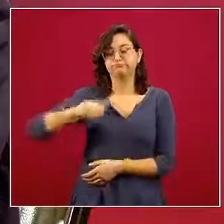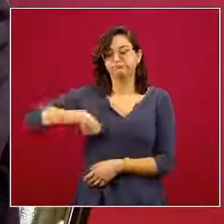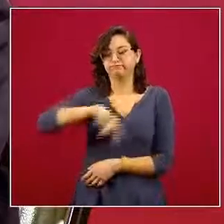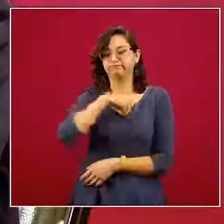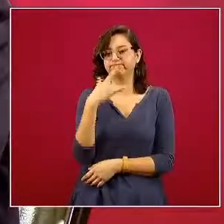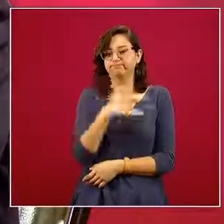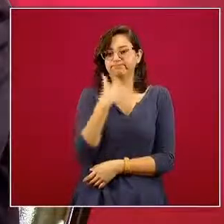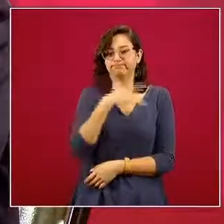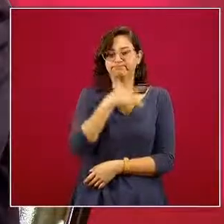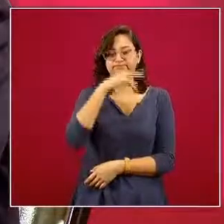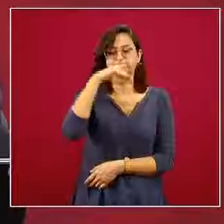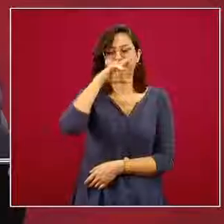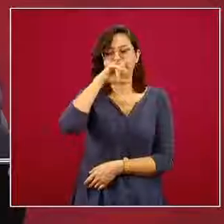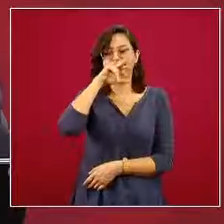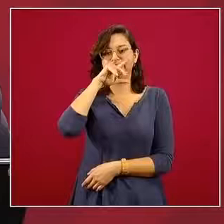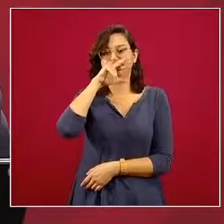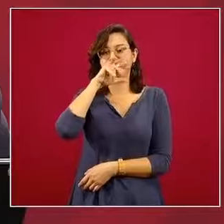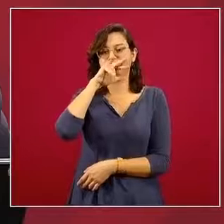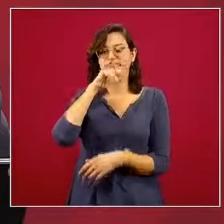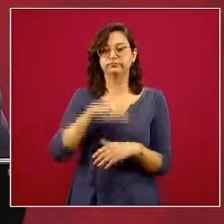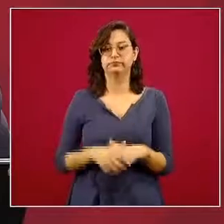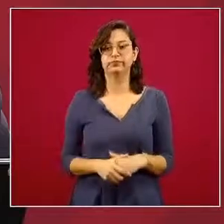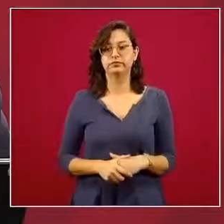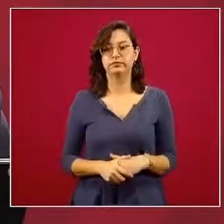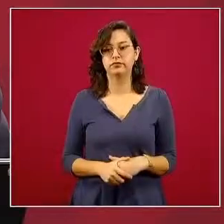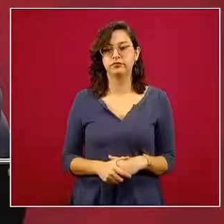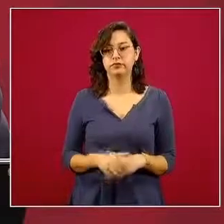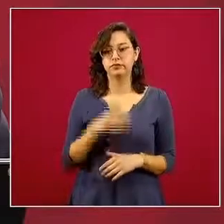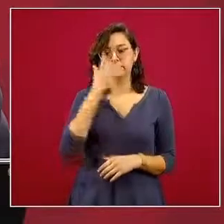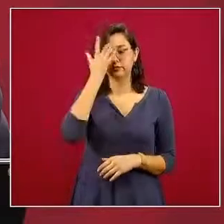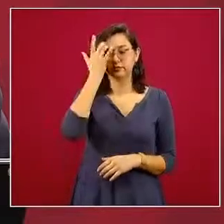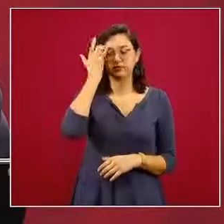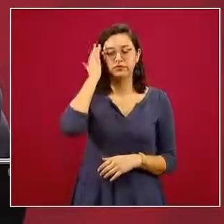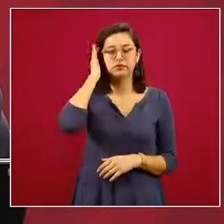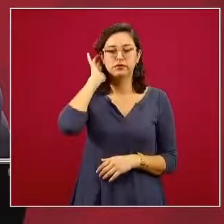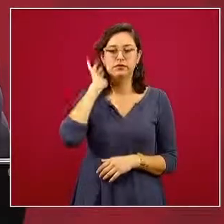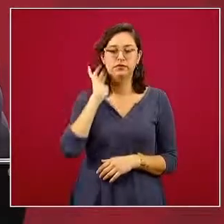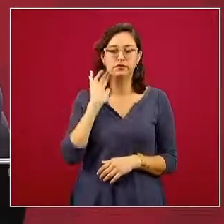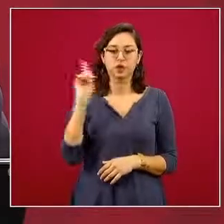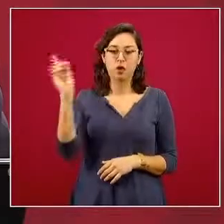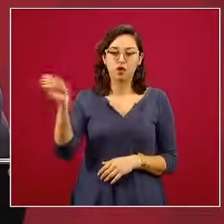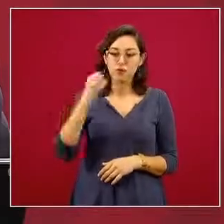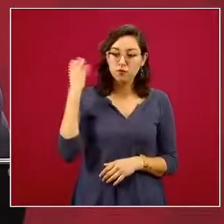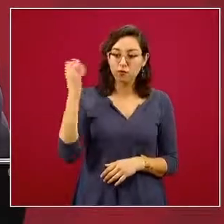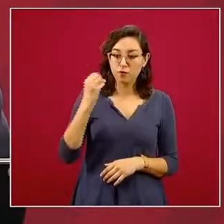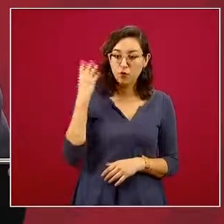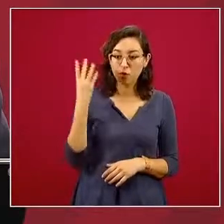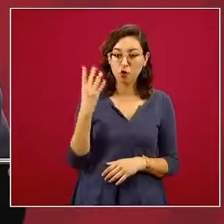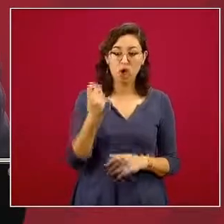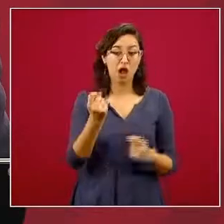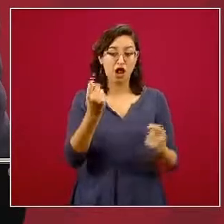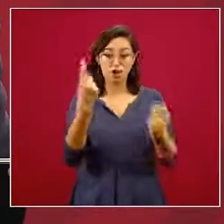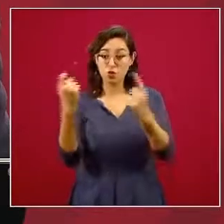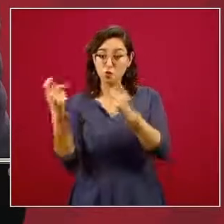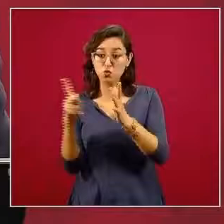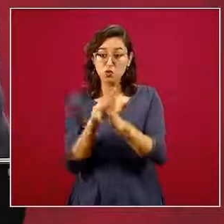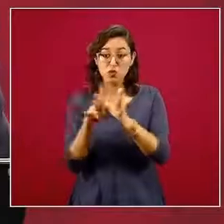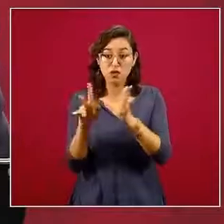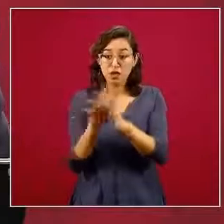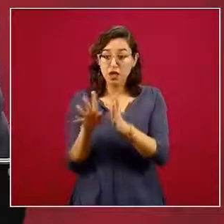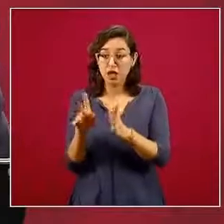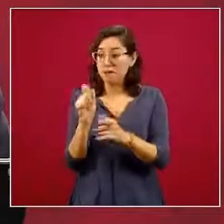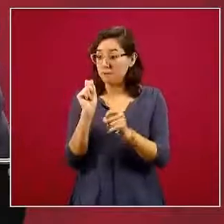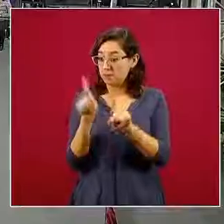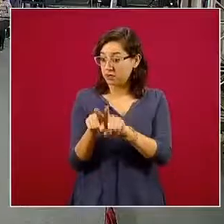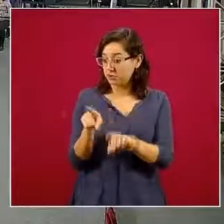ese proceso. Me llamó la atención, por cierto, que de todas las cosas que se dijeron en ese seminario, algunos periódicos, creo que el grupo